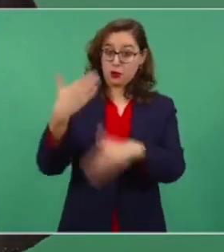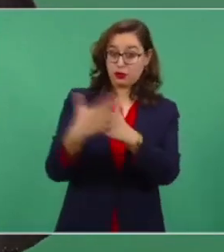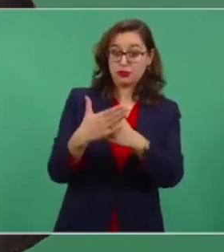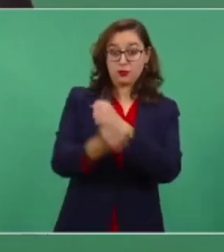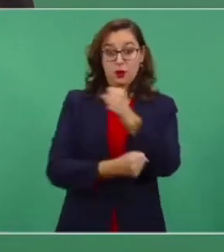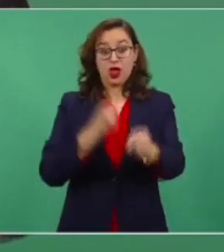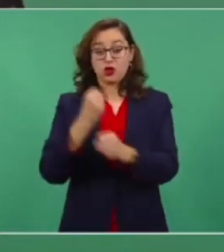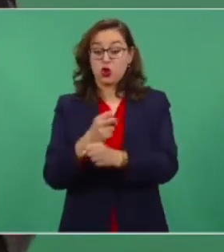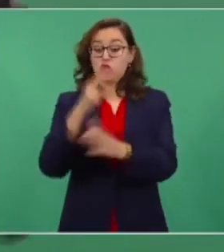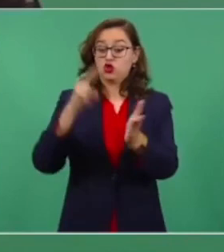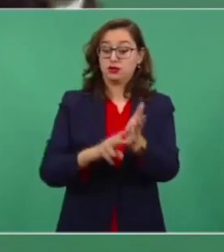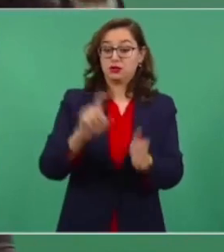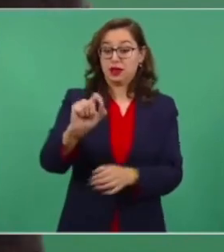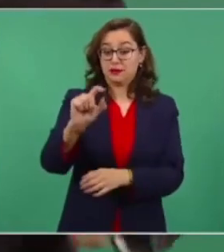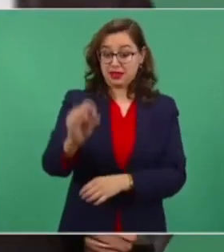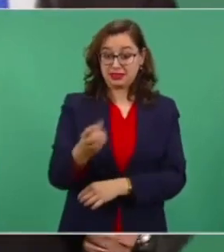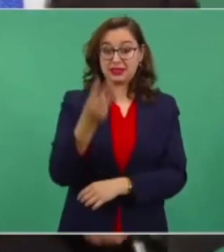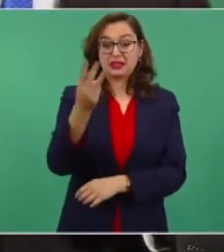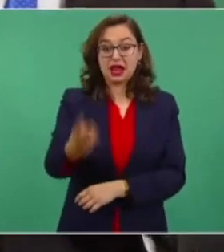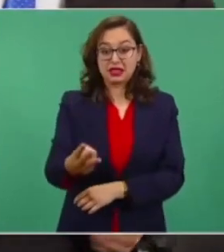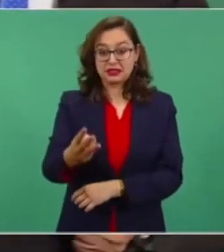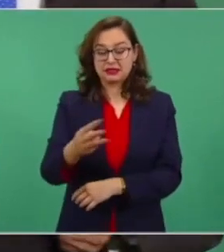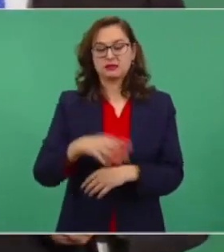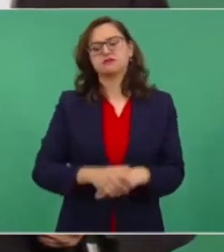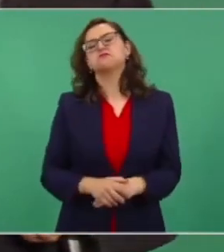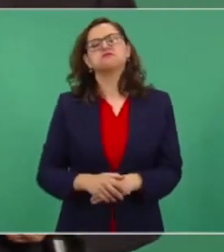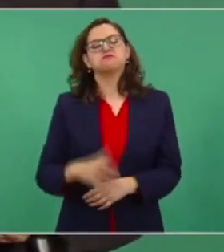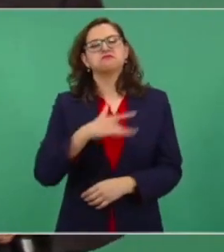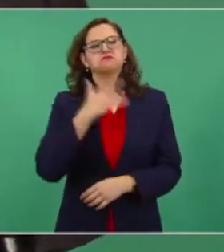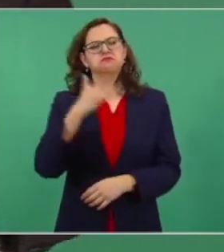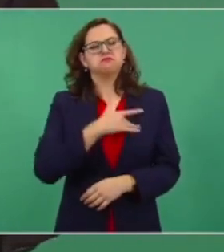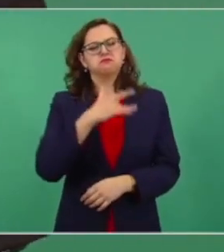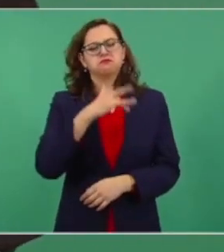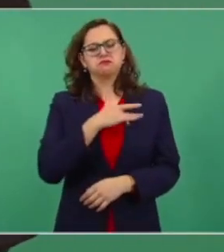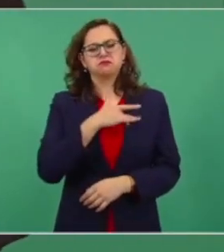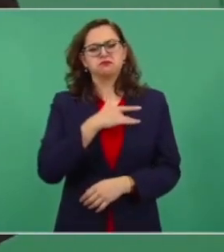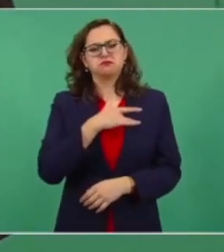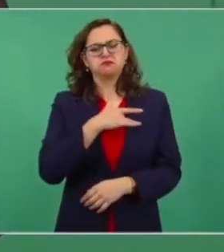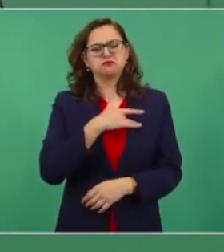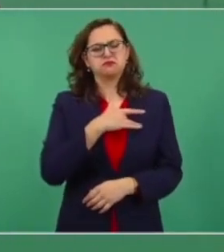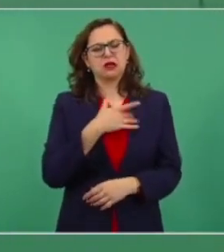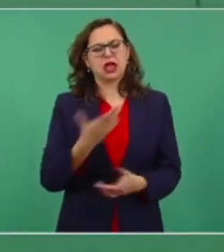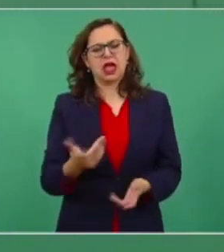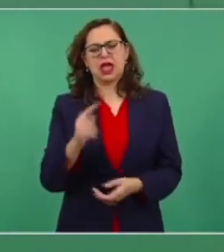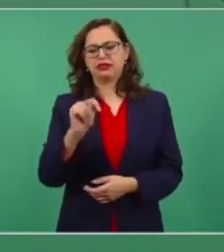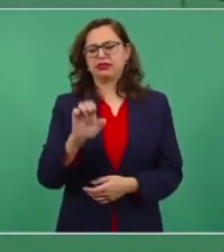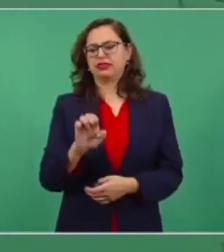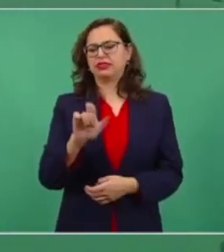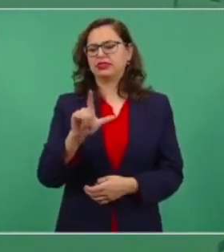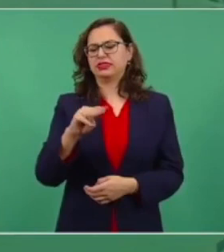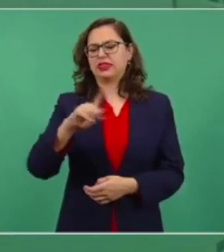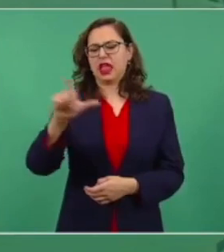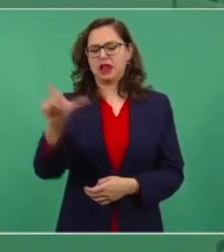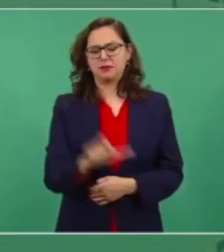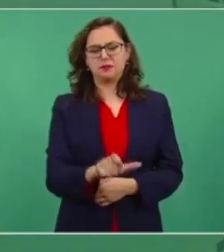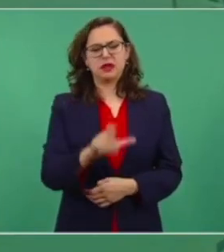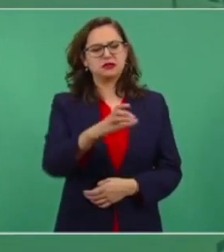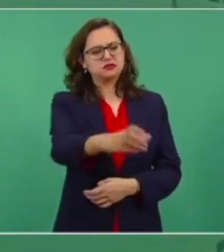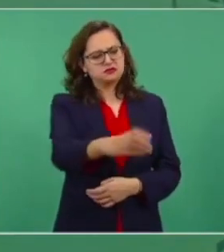2023, decido, se expropia o no se expropia, no se